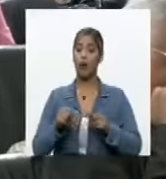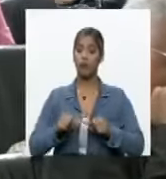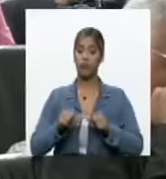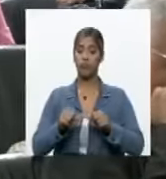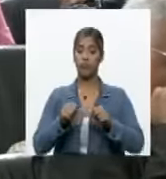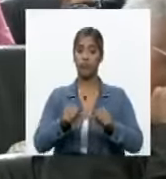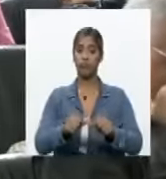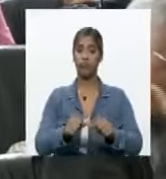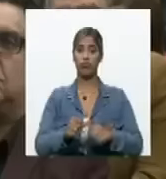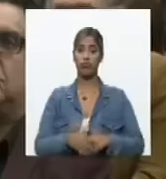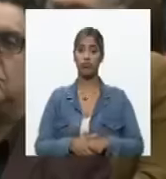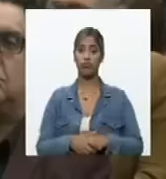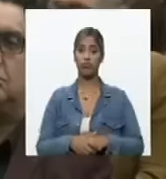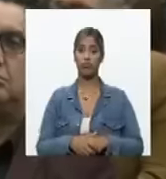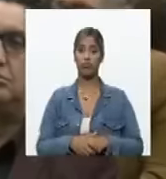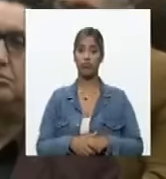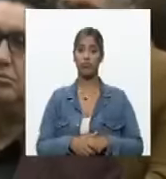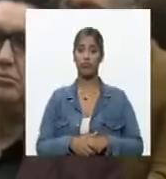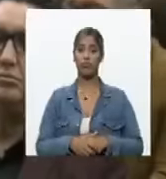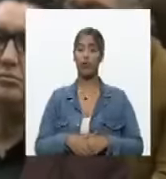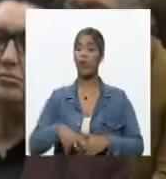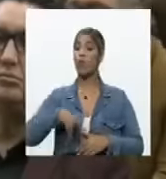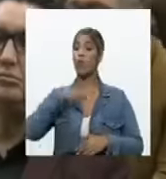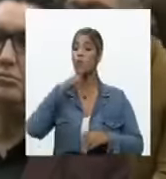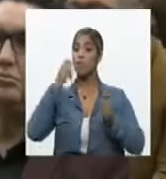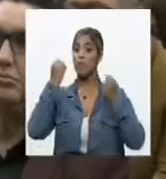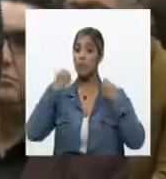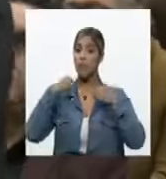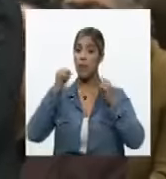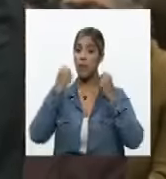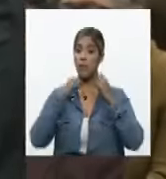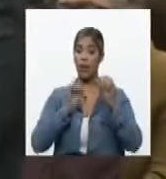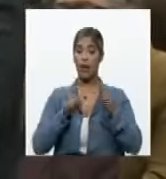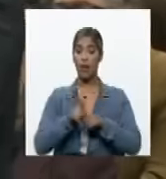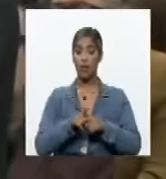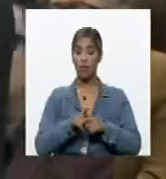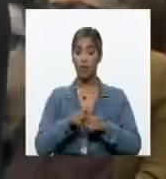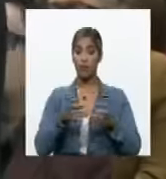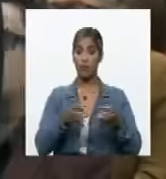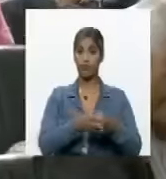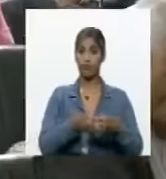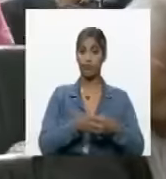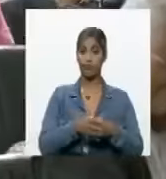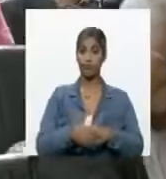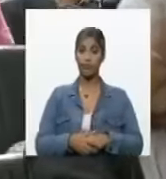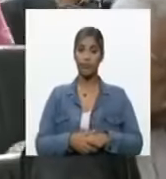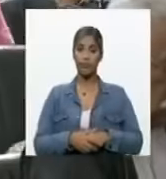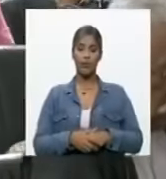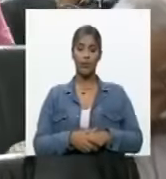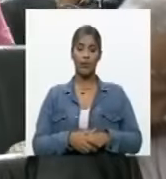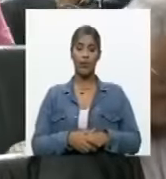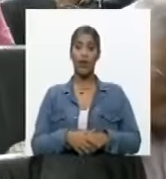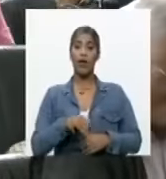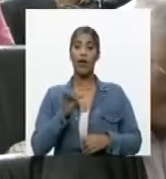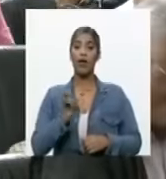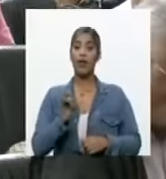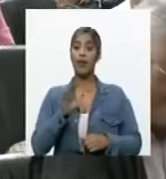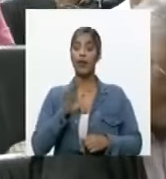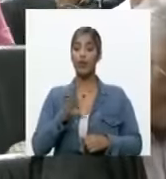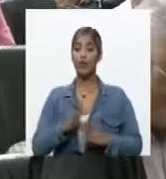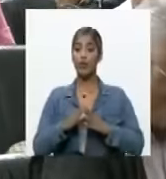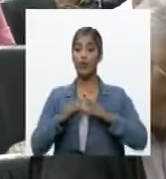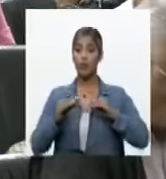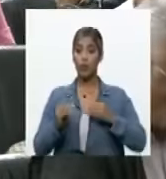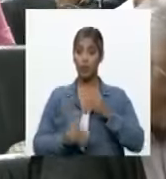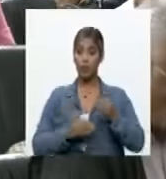o la continuidad de la terrible práctica de los teatros de operaciones. Y como toda